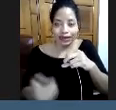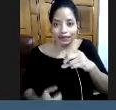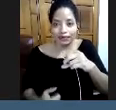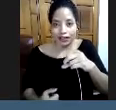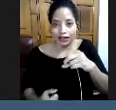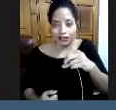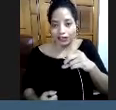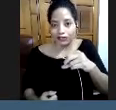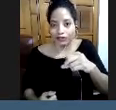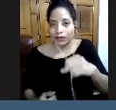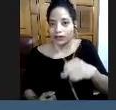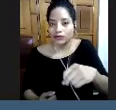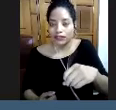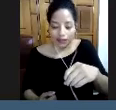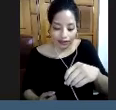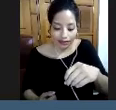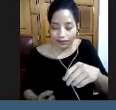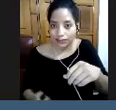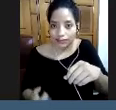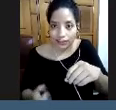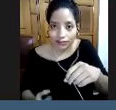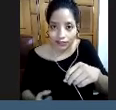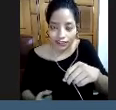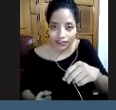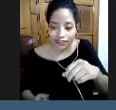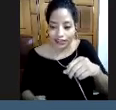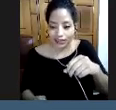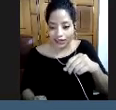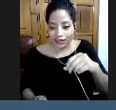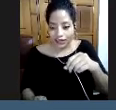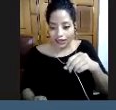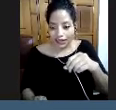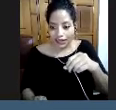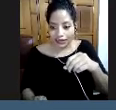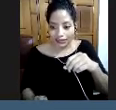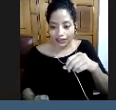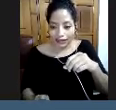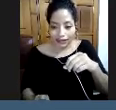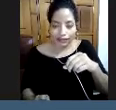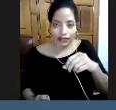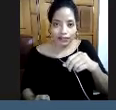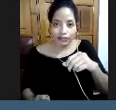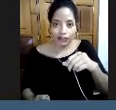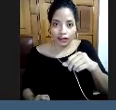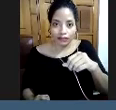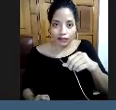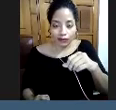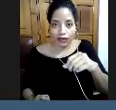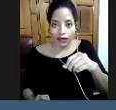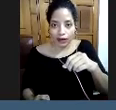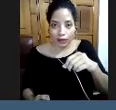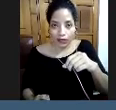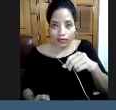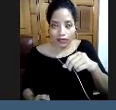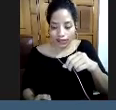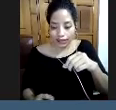poder asegurar los derechos humanos de la sociedad hondureña. Se ve que hace falta mucha